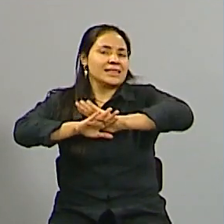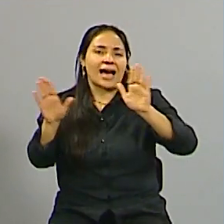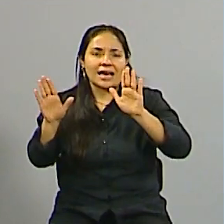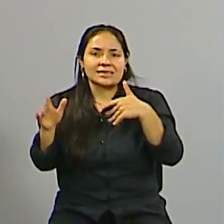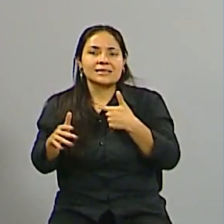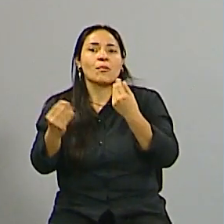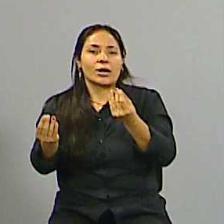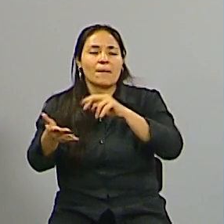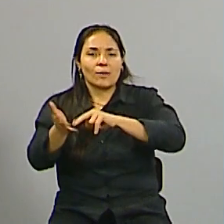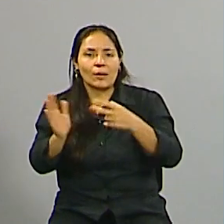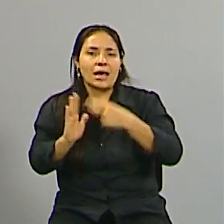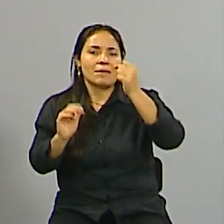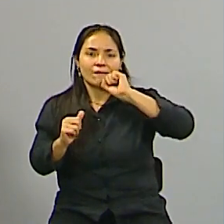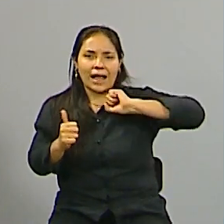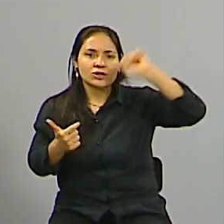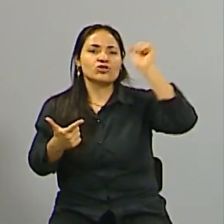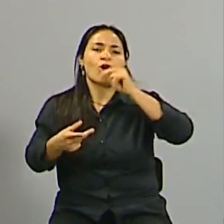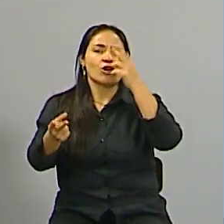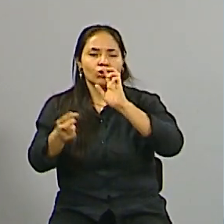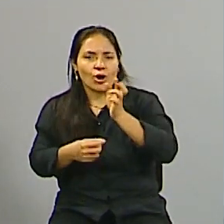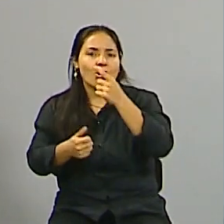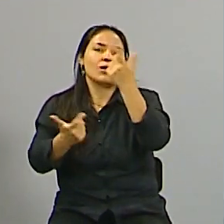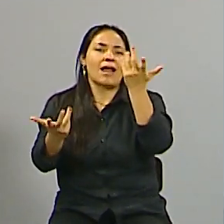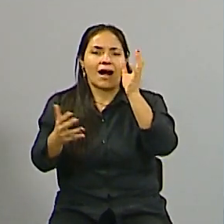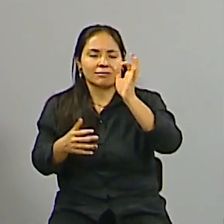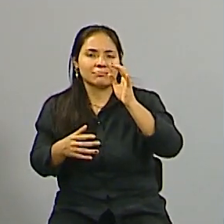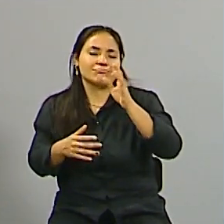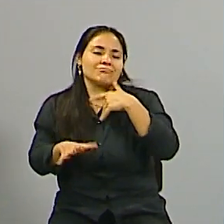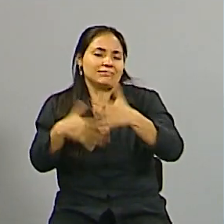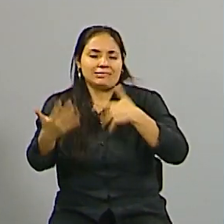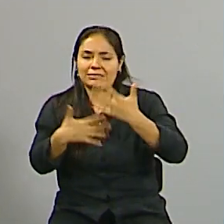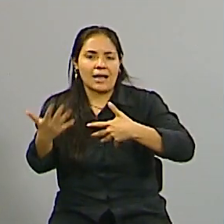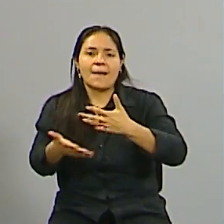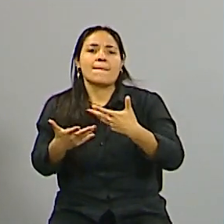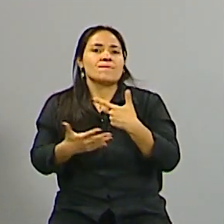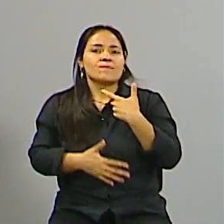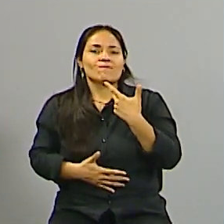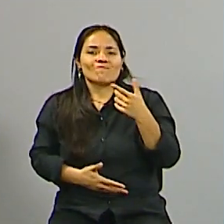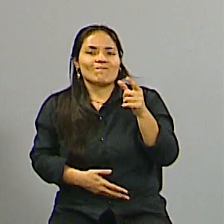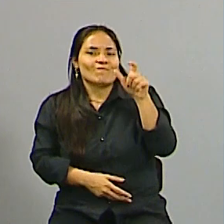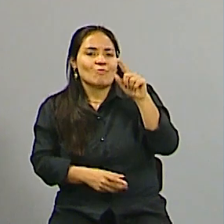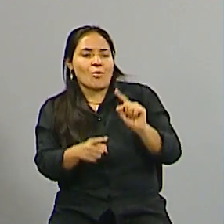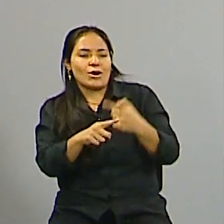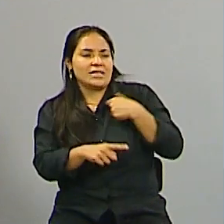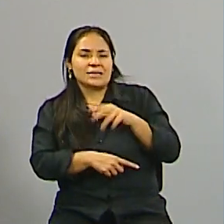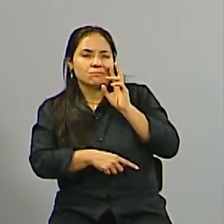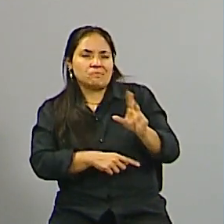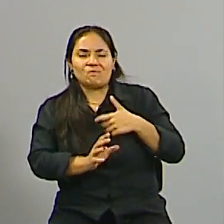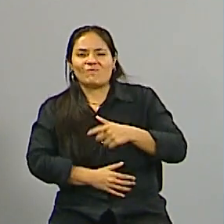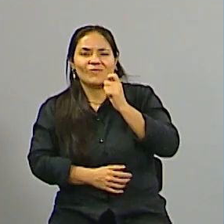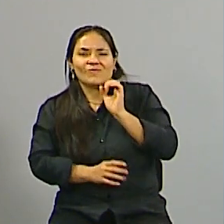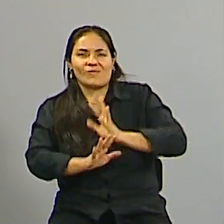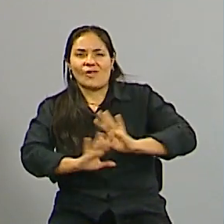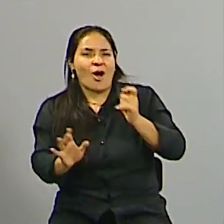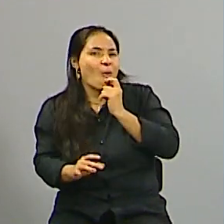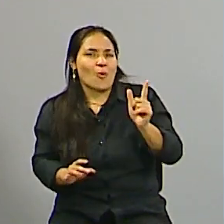inflación elevada, corridas cambiarias, salarios atrasados, mucha intolerancia en la clase. Quiere algo nuevo la